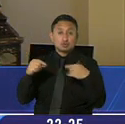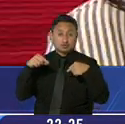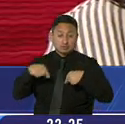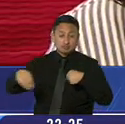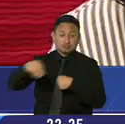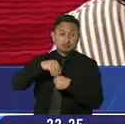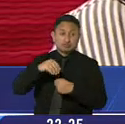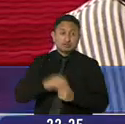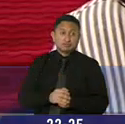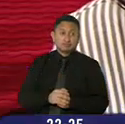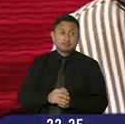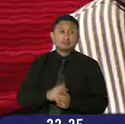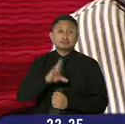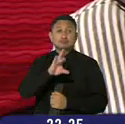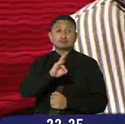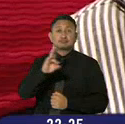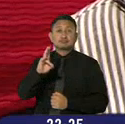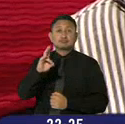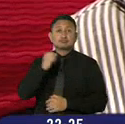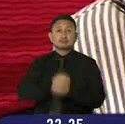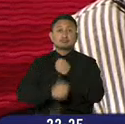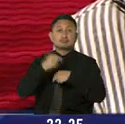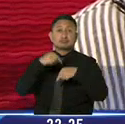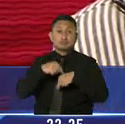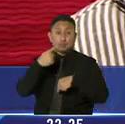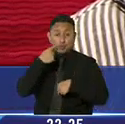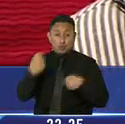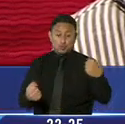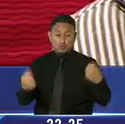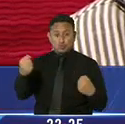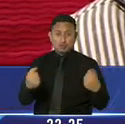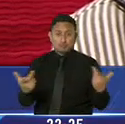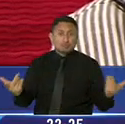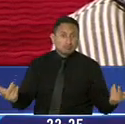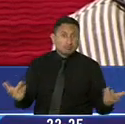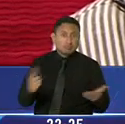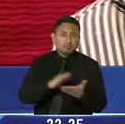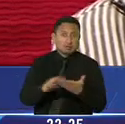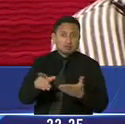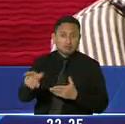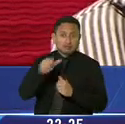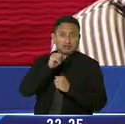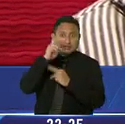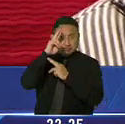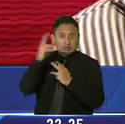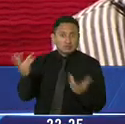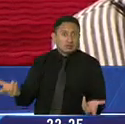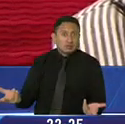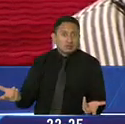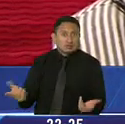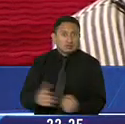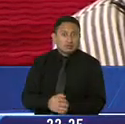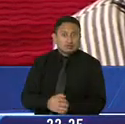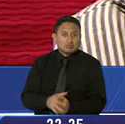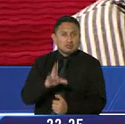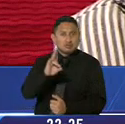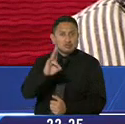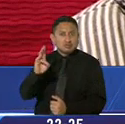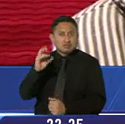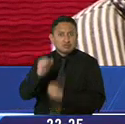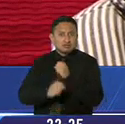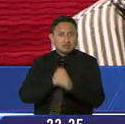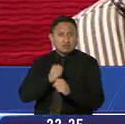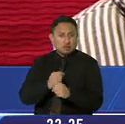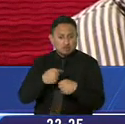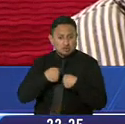77 años estaba manejando el señor. Perdón, pero eso es una irresponsabilidad. Porque obviamente a los 77 años nosotros los seres humanos ya